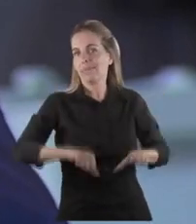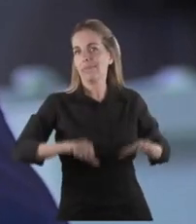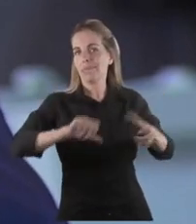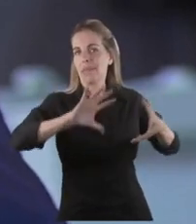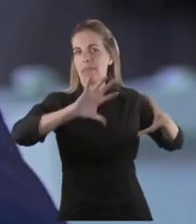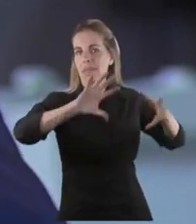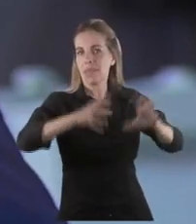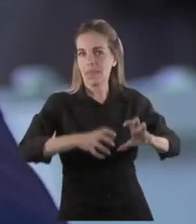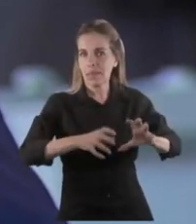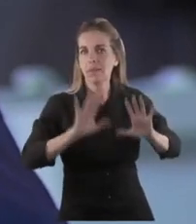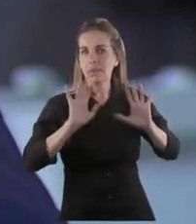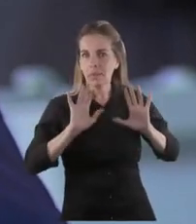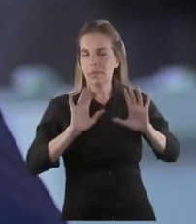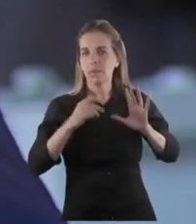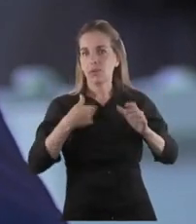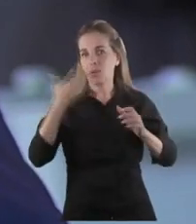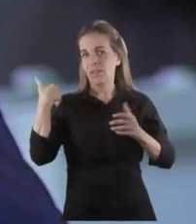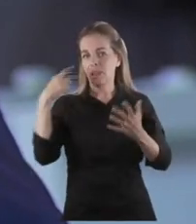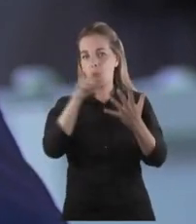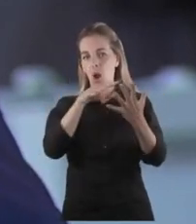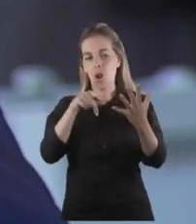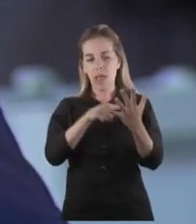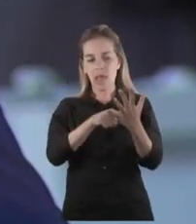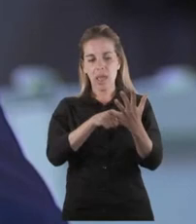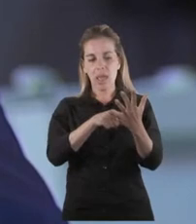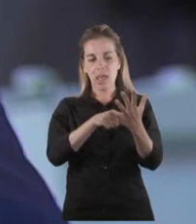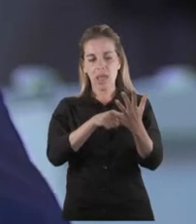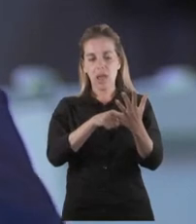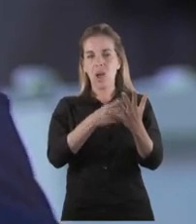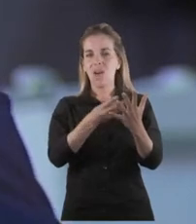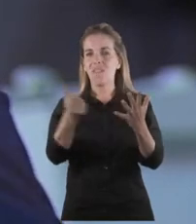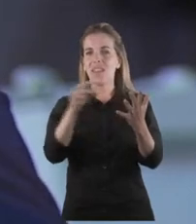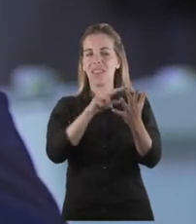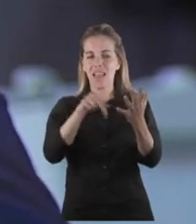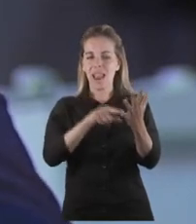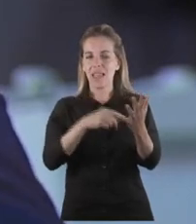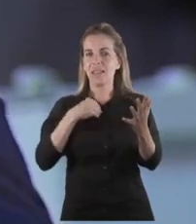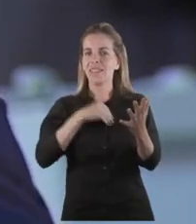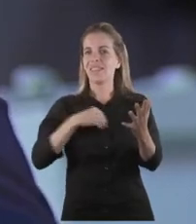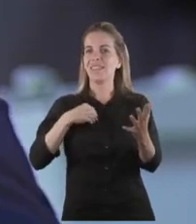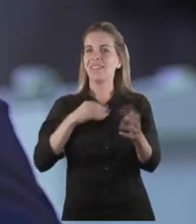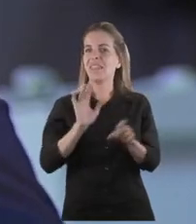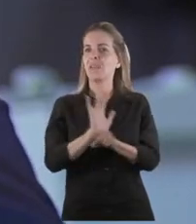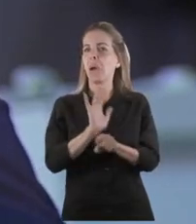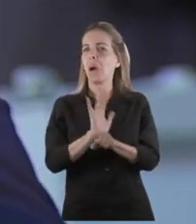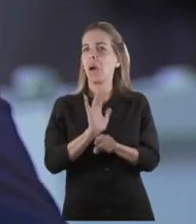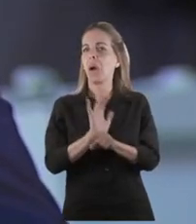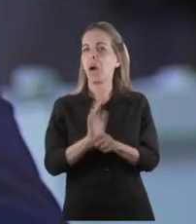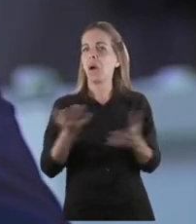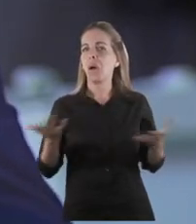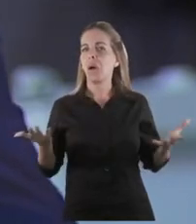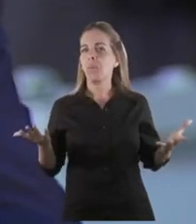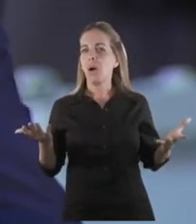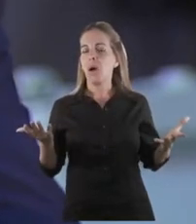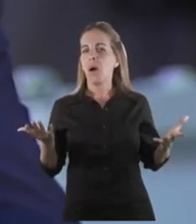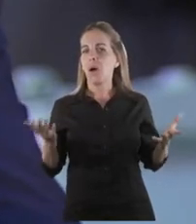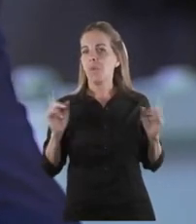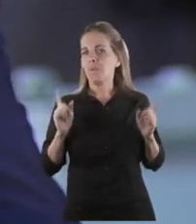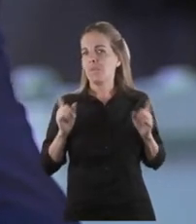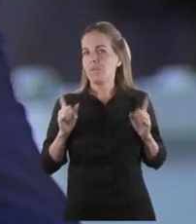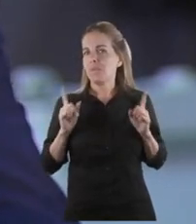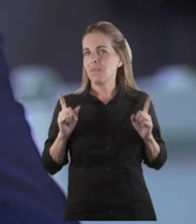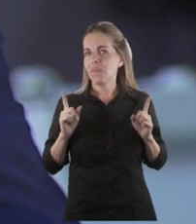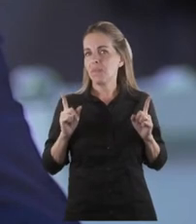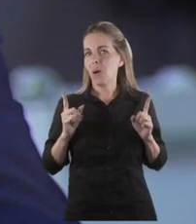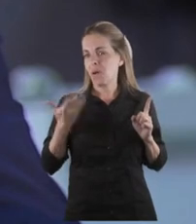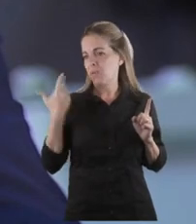La verdad es que cuando uno terminaba de leer eso, tenía la sensación de que estaba hablando de lo que nos pasó